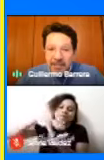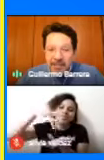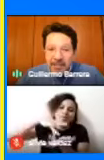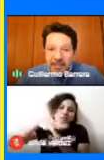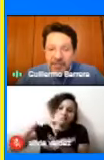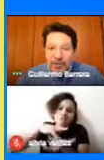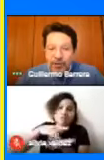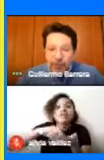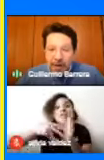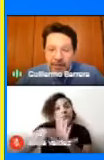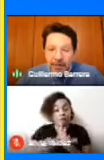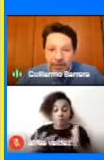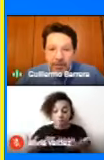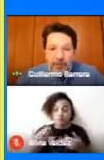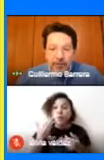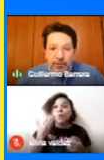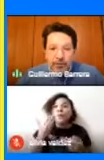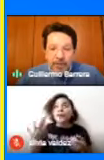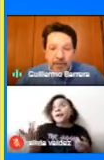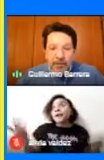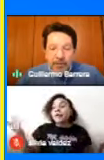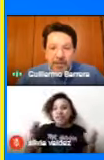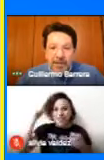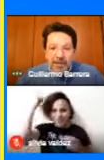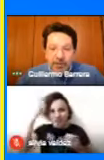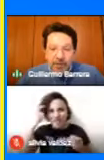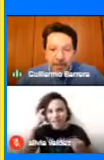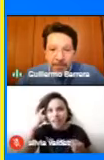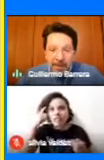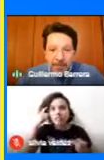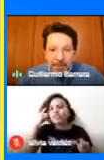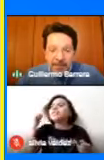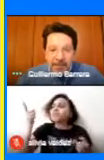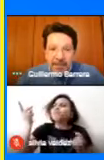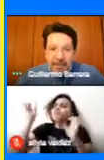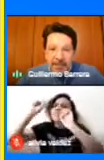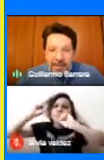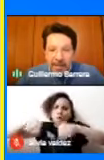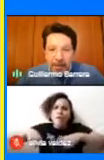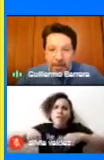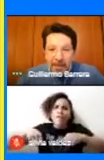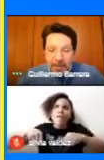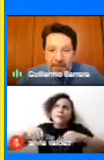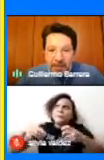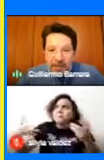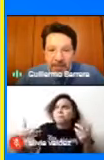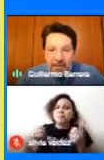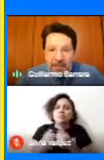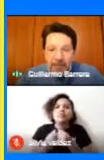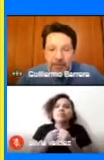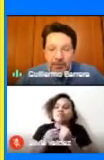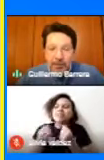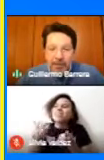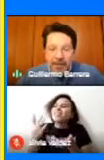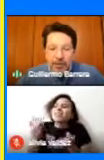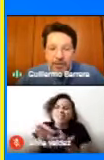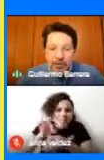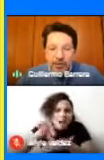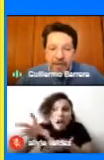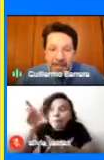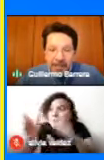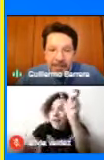es decir, cuando los gobiernos son capaces de permitir que los